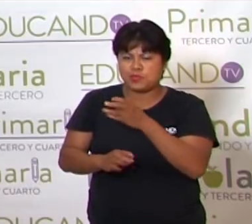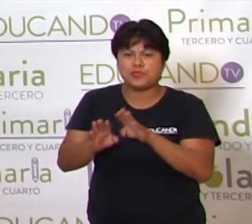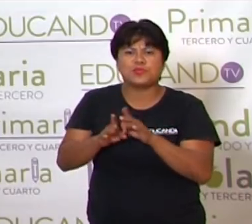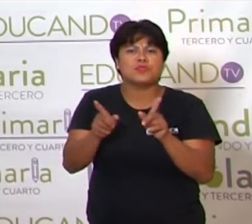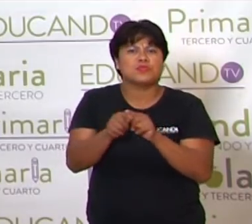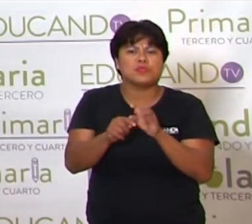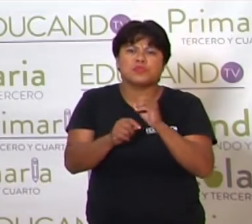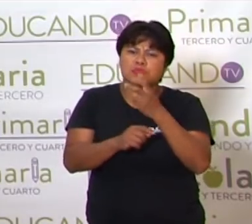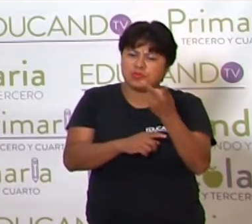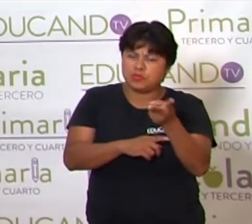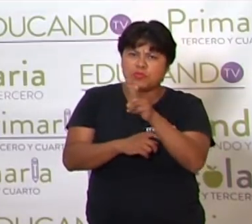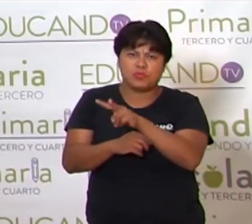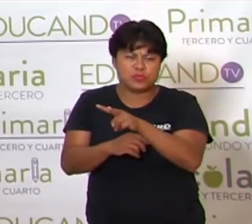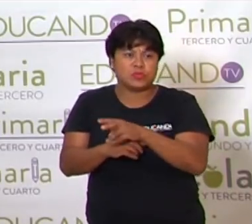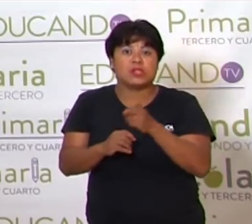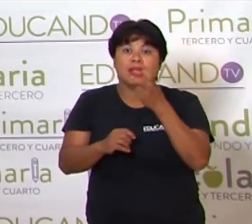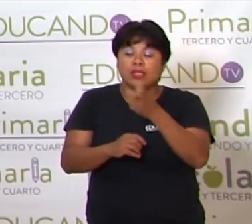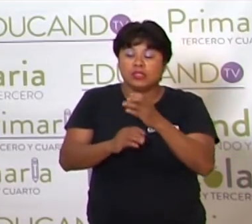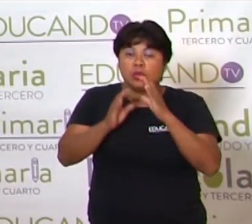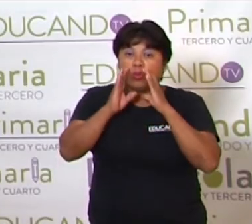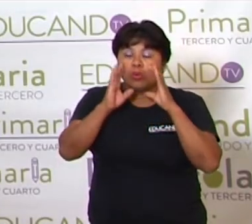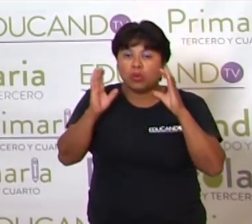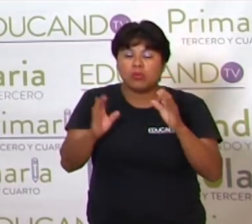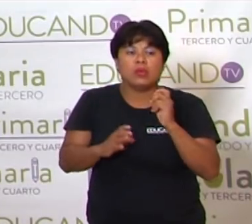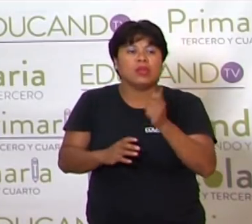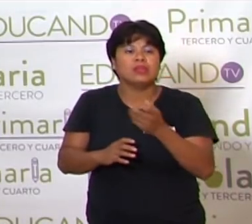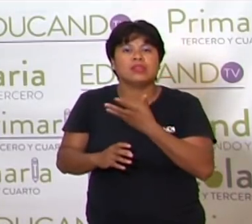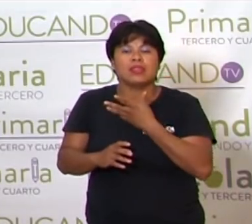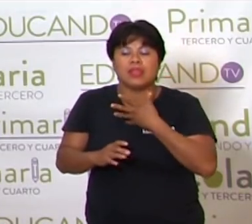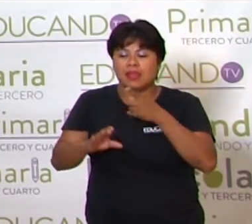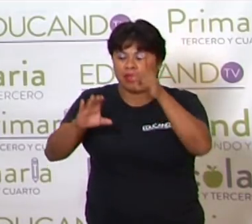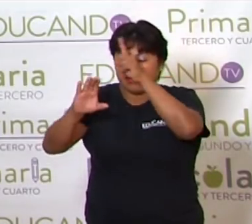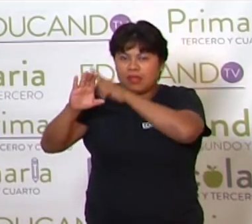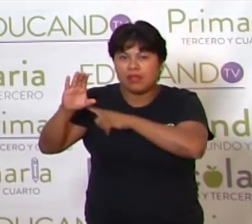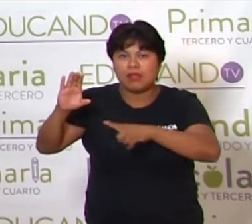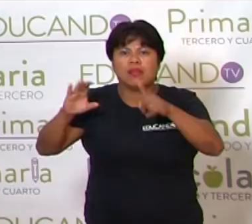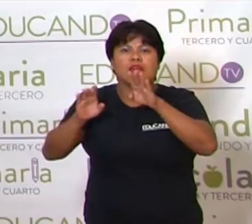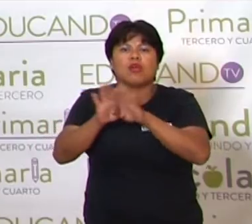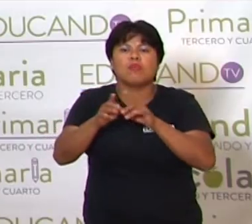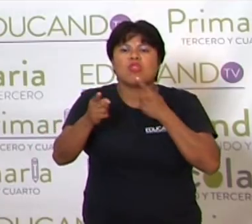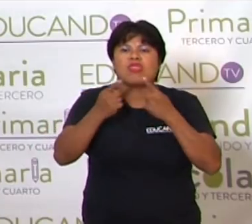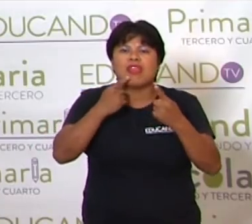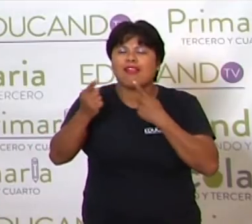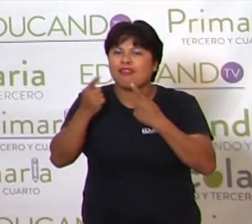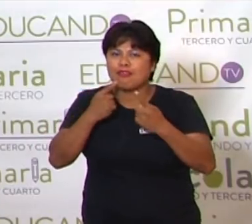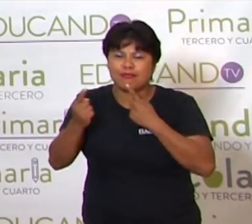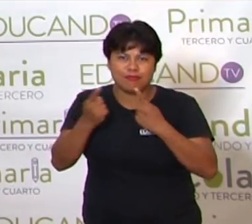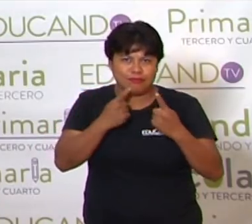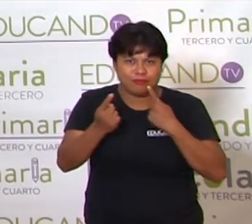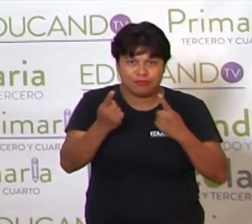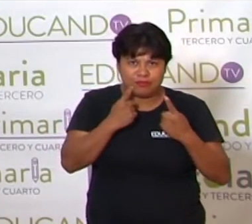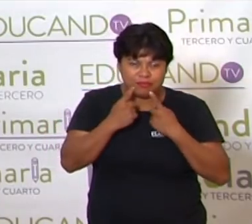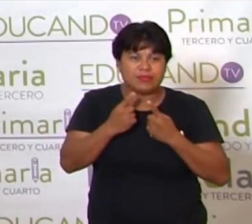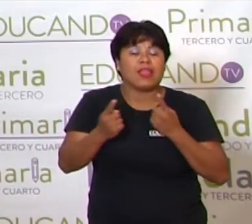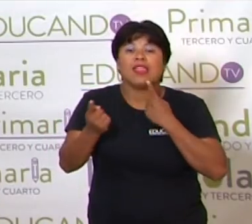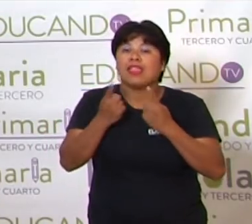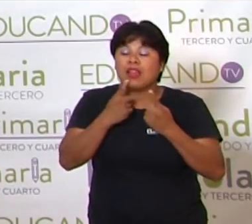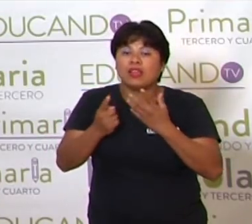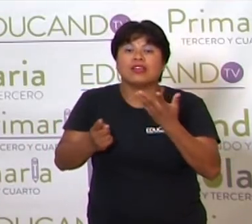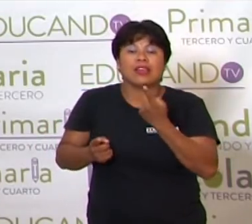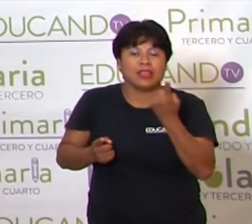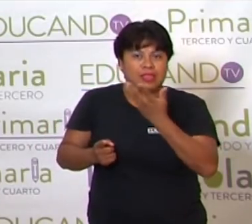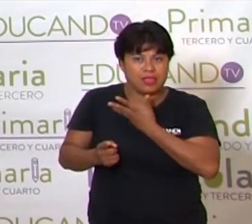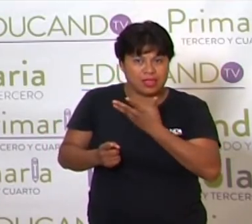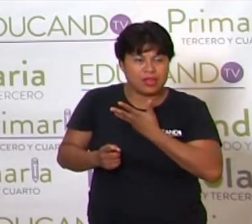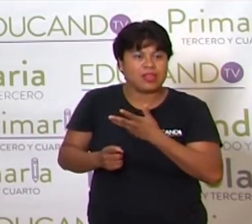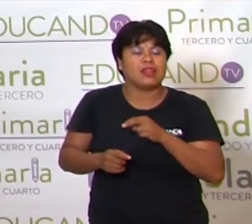ser así. Los globos son los que encierran los diálogos que se están